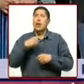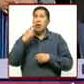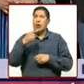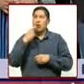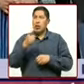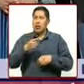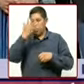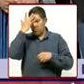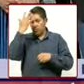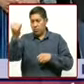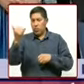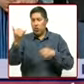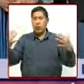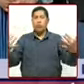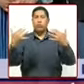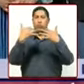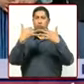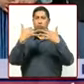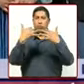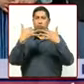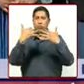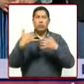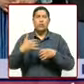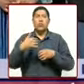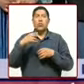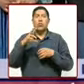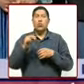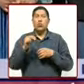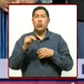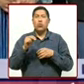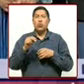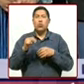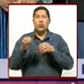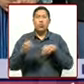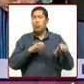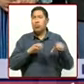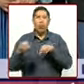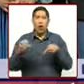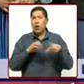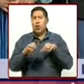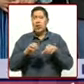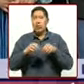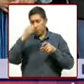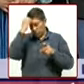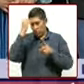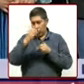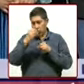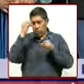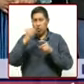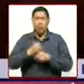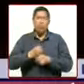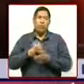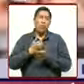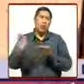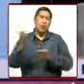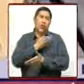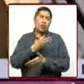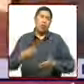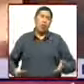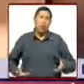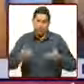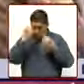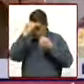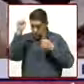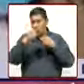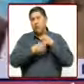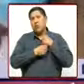indique el motivo por el cual no se llegó a consumar los objetivos del alzamiento, porque